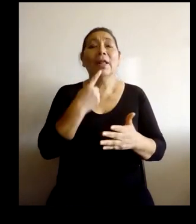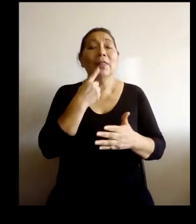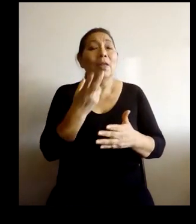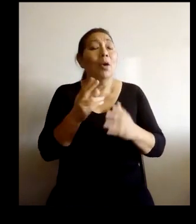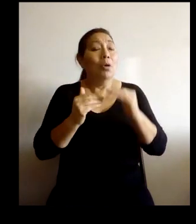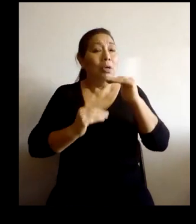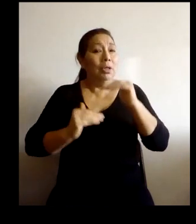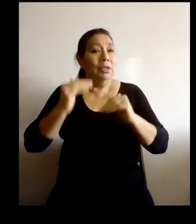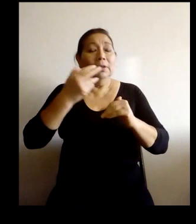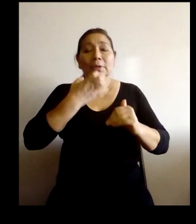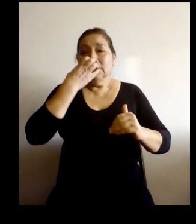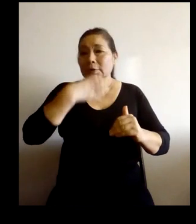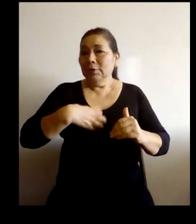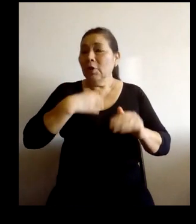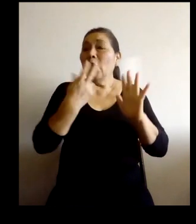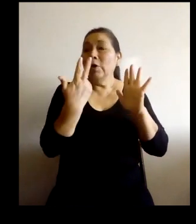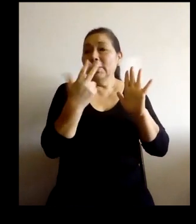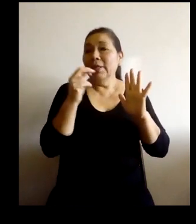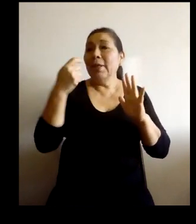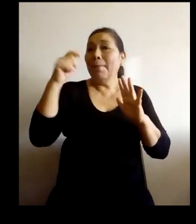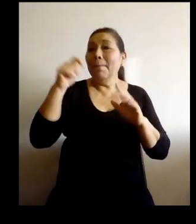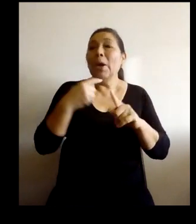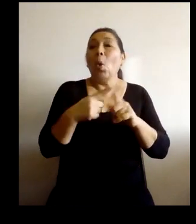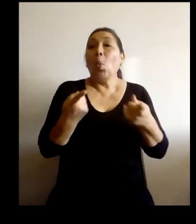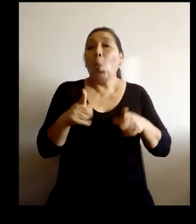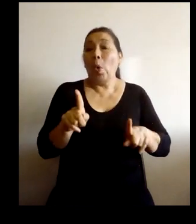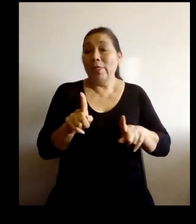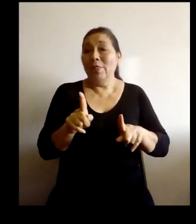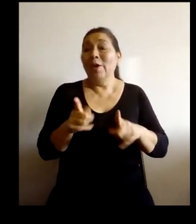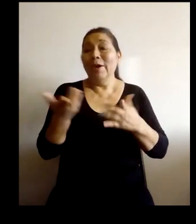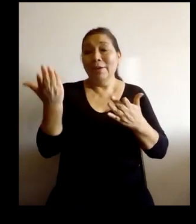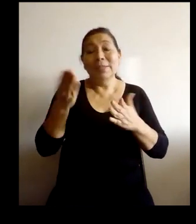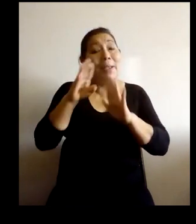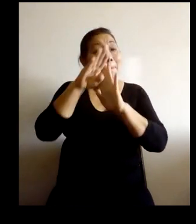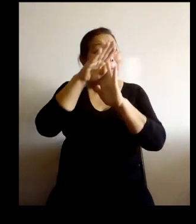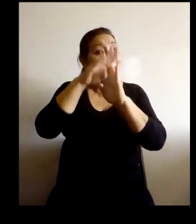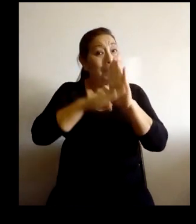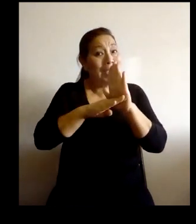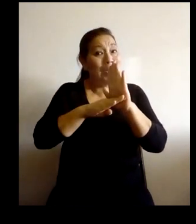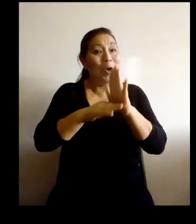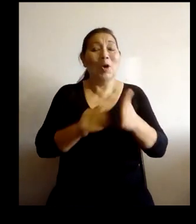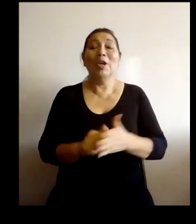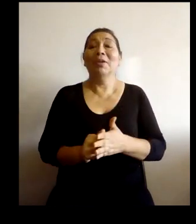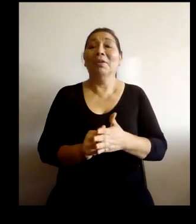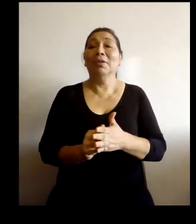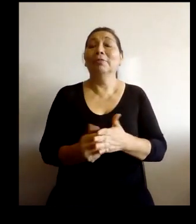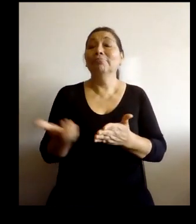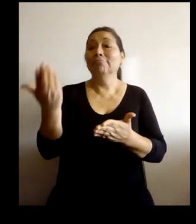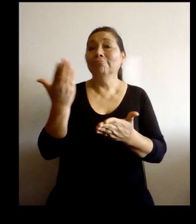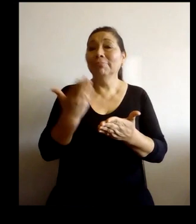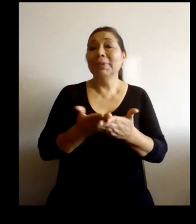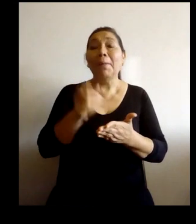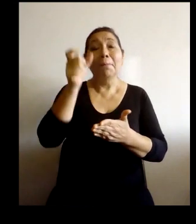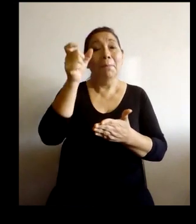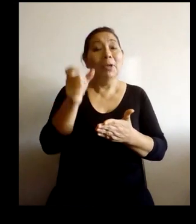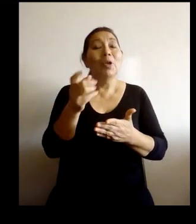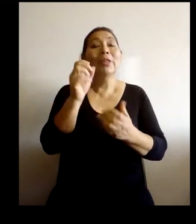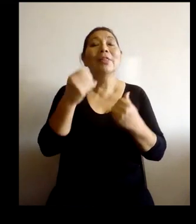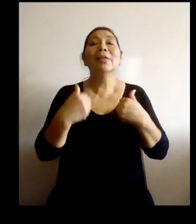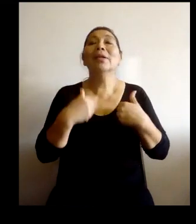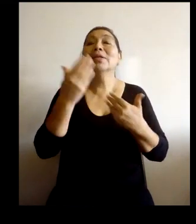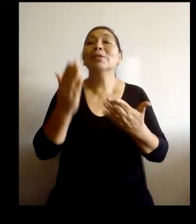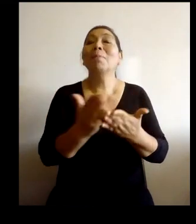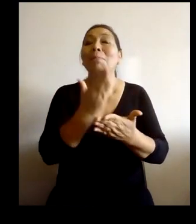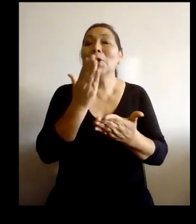¿correcto? Es decir, el volumen de aire respirado es el 80%. Pero cuando este valor es menor, obviamente se considera que esta persona está